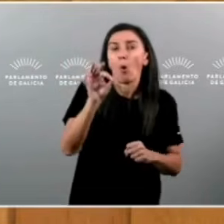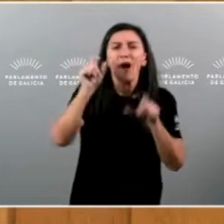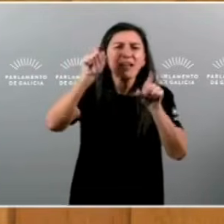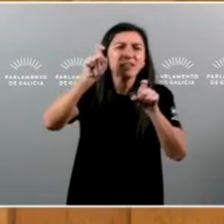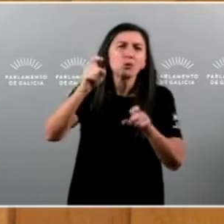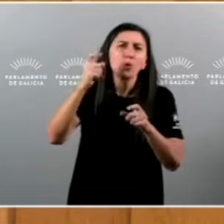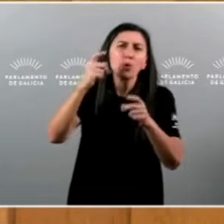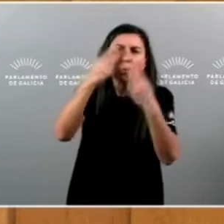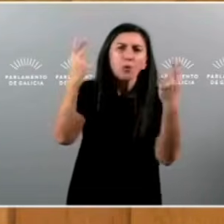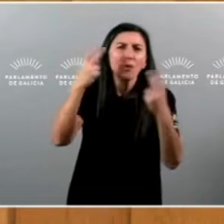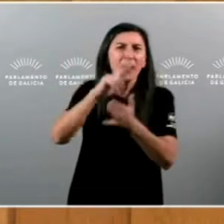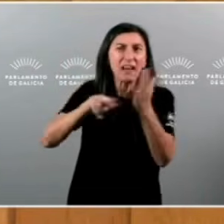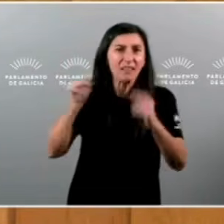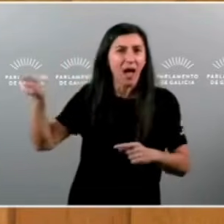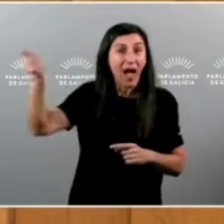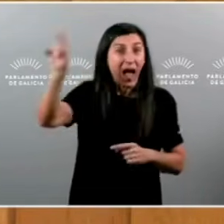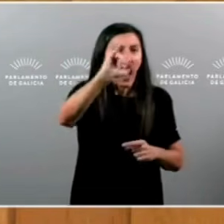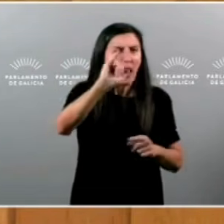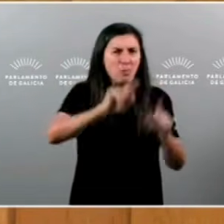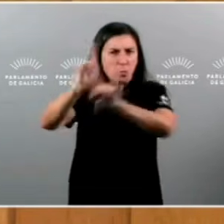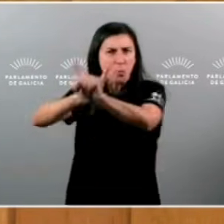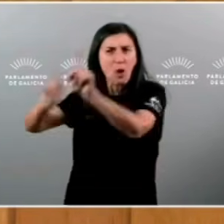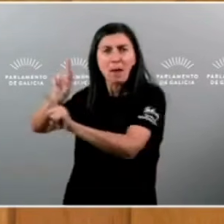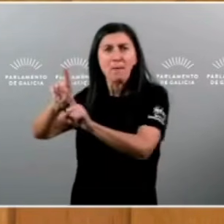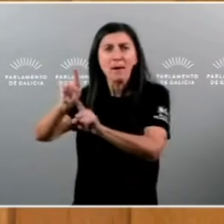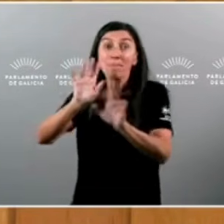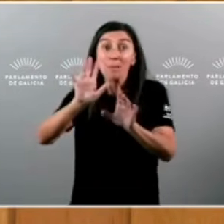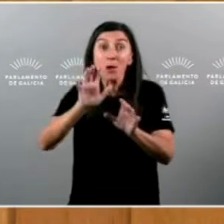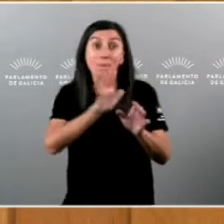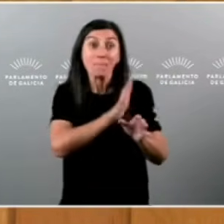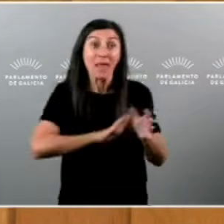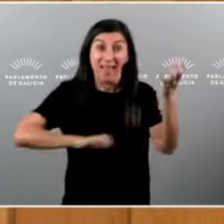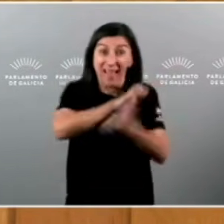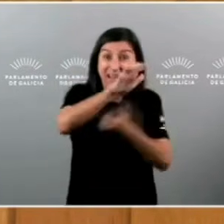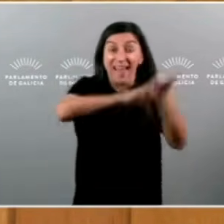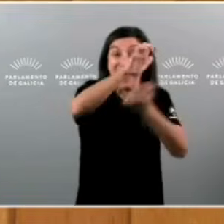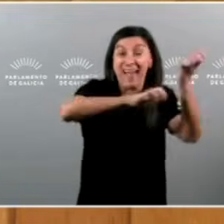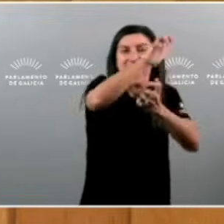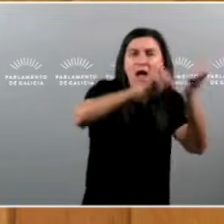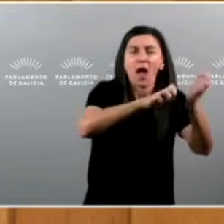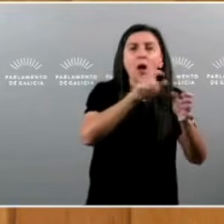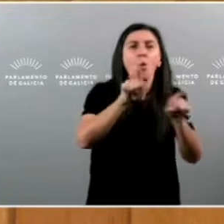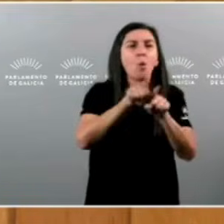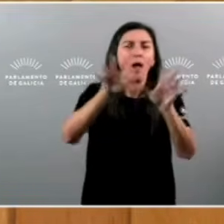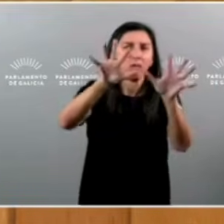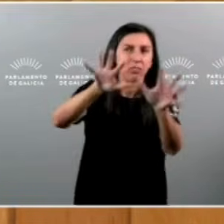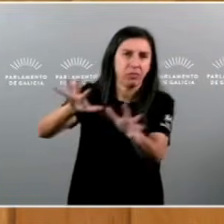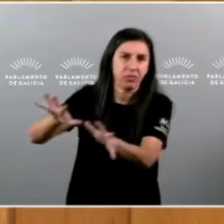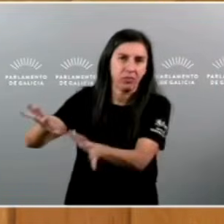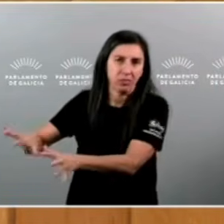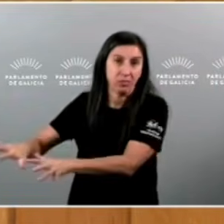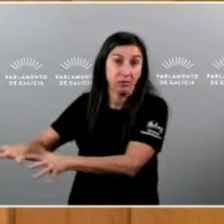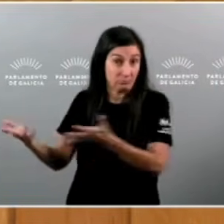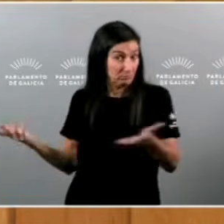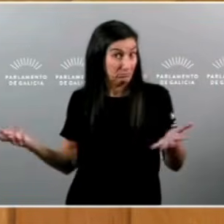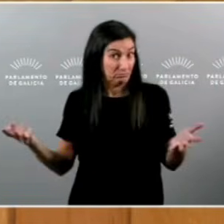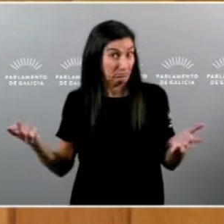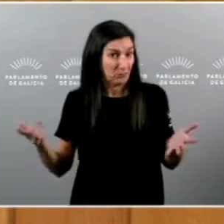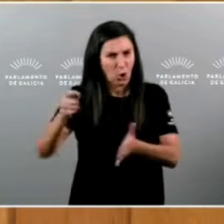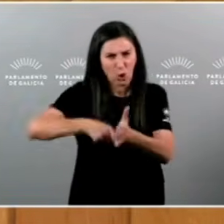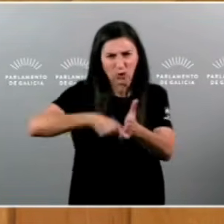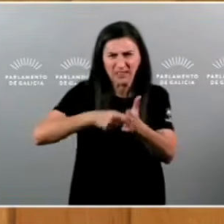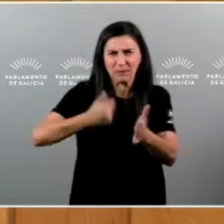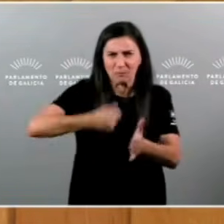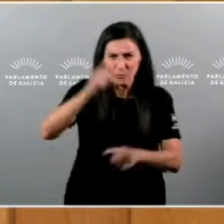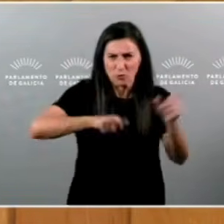público galego. Preocúpalles tanto a situación que viven as nosas fillas e os nosos fillos no ensino deste país. Baixen as ratios, contraten máis